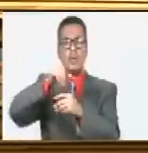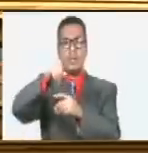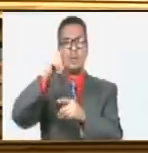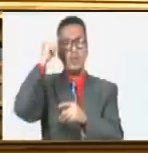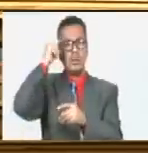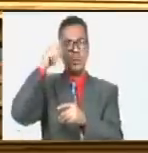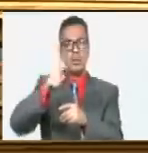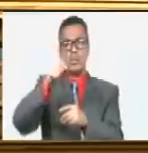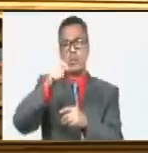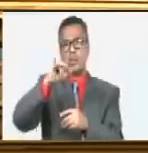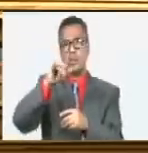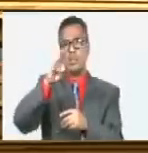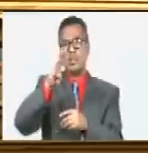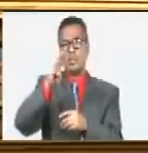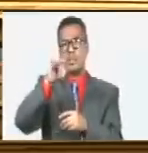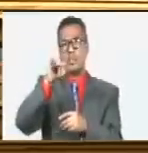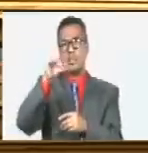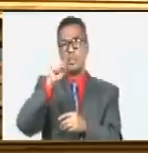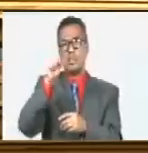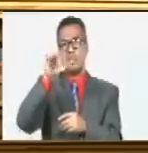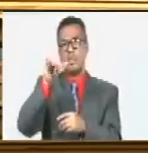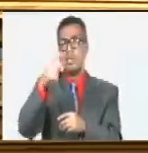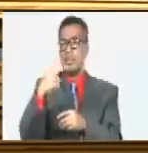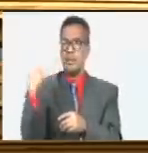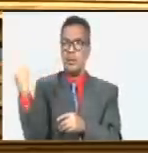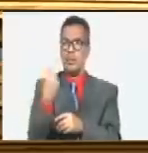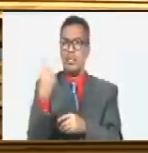venía de estudios